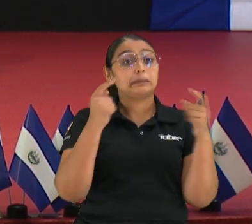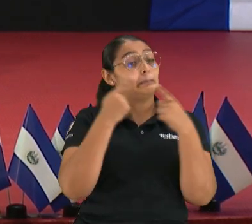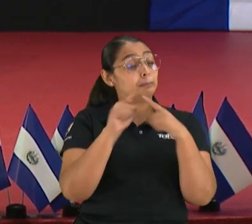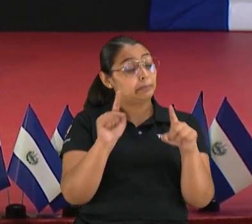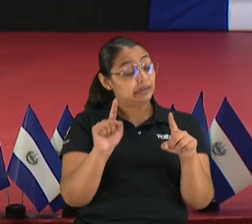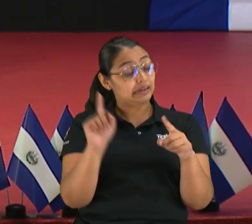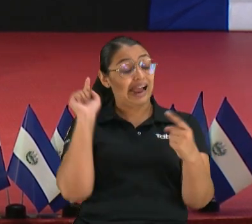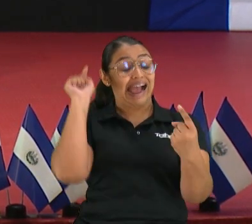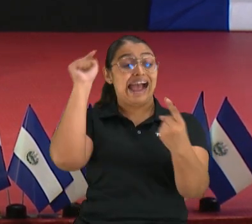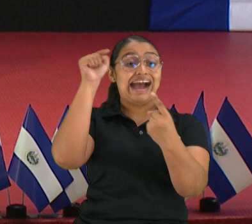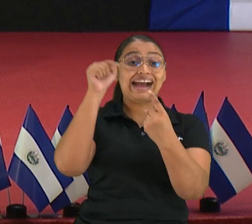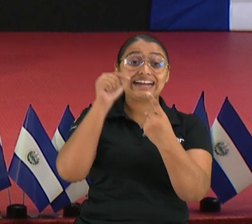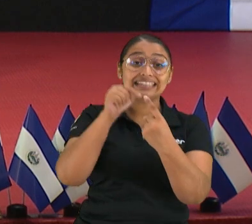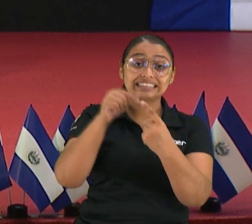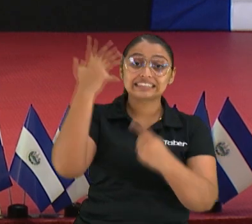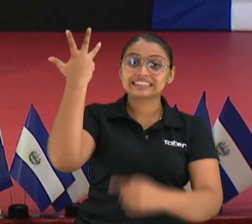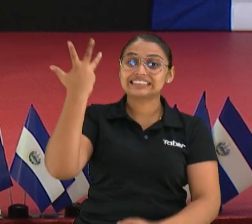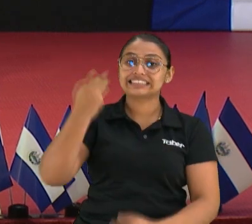juicio